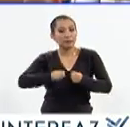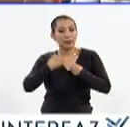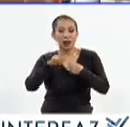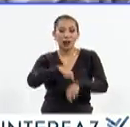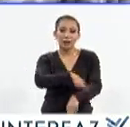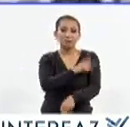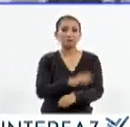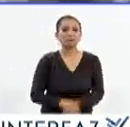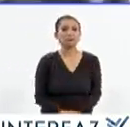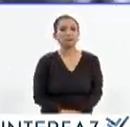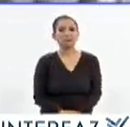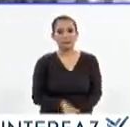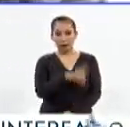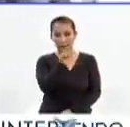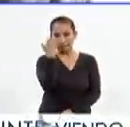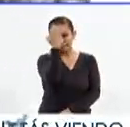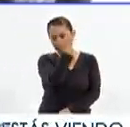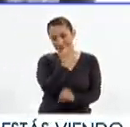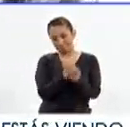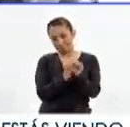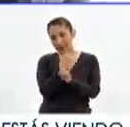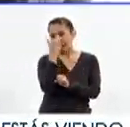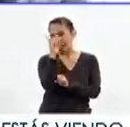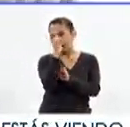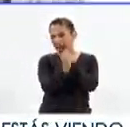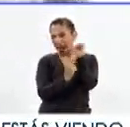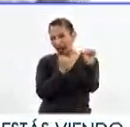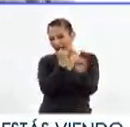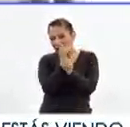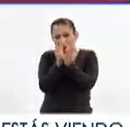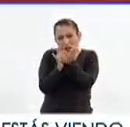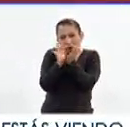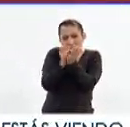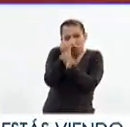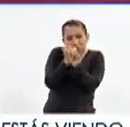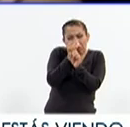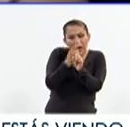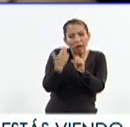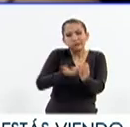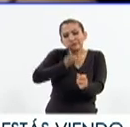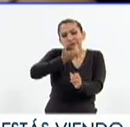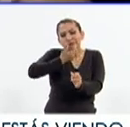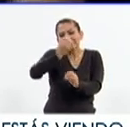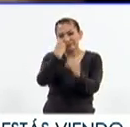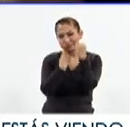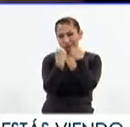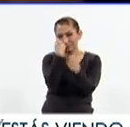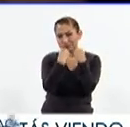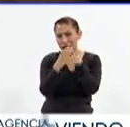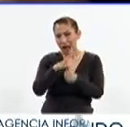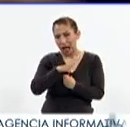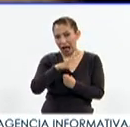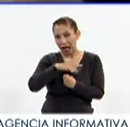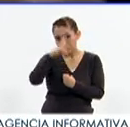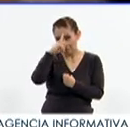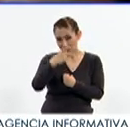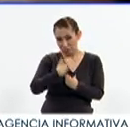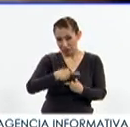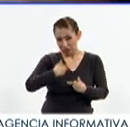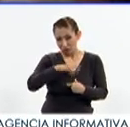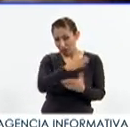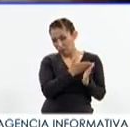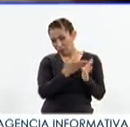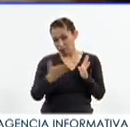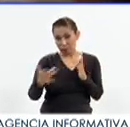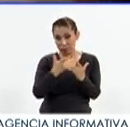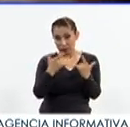vida muy alta. Luego de realizar por casi 30 años el estudio sobre las costumbres alimenticias que ha tenido el mexicano a lo